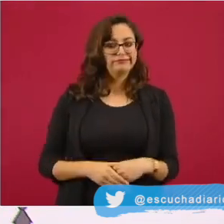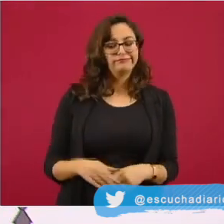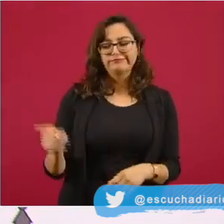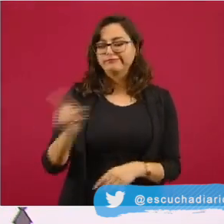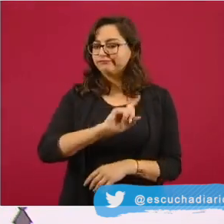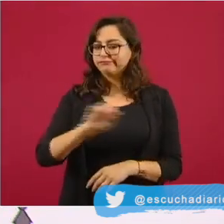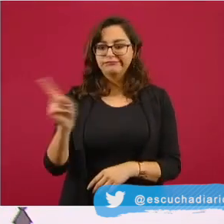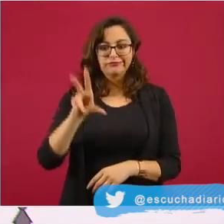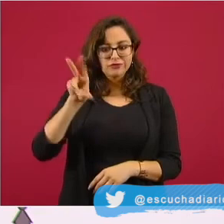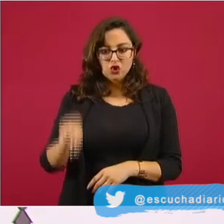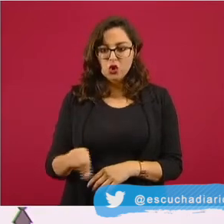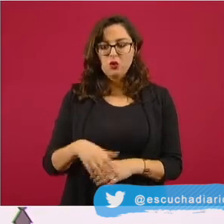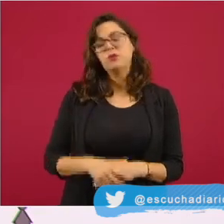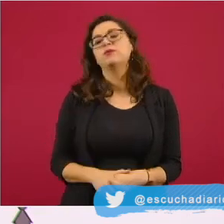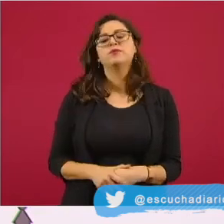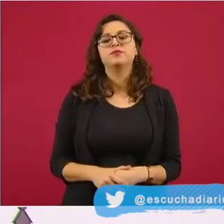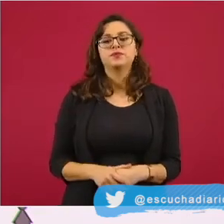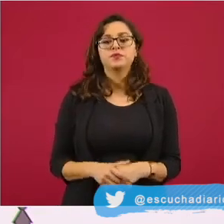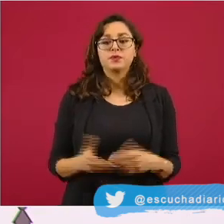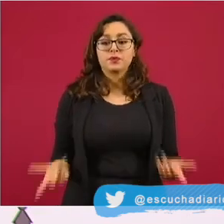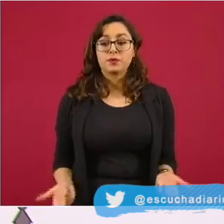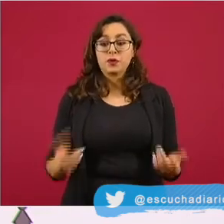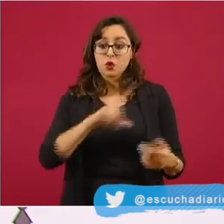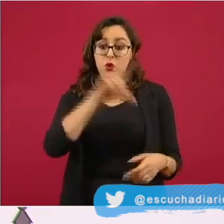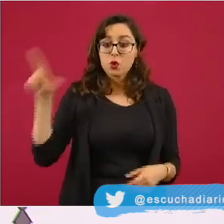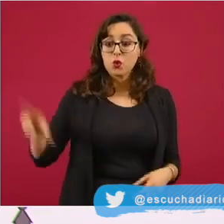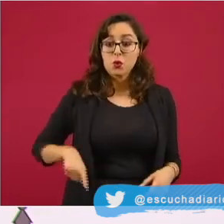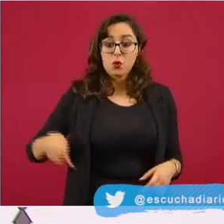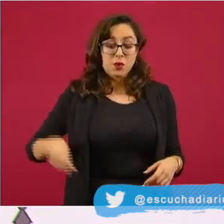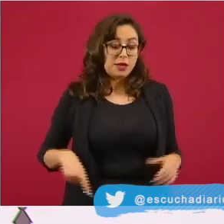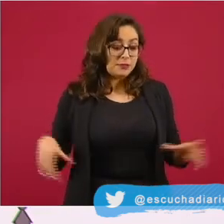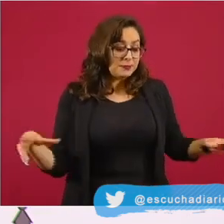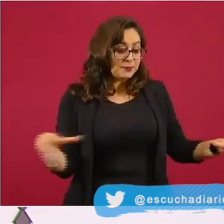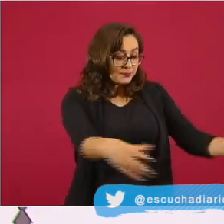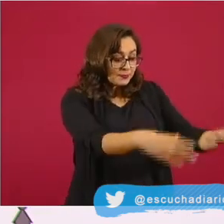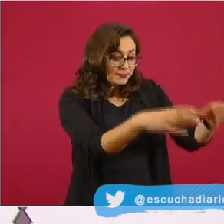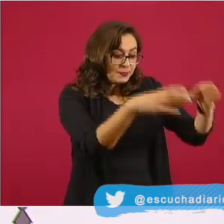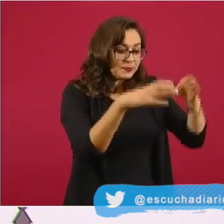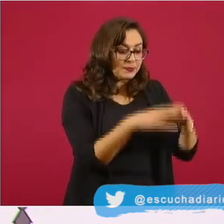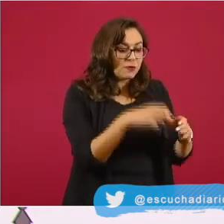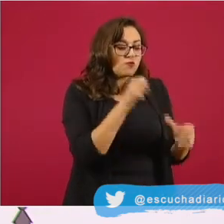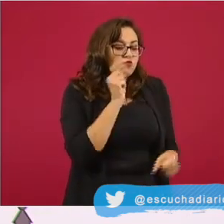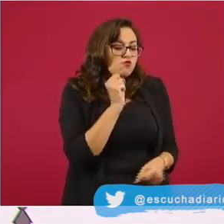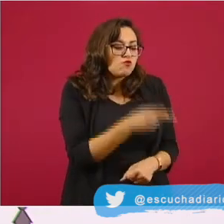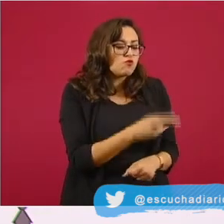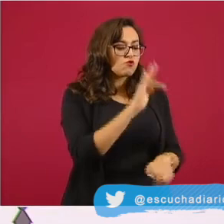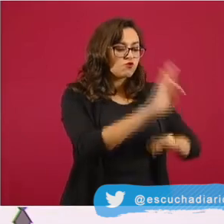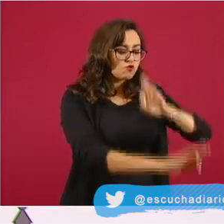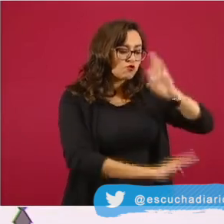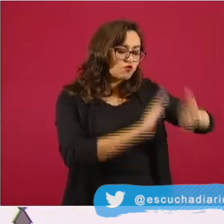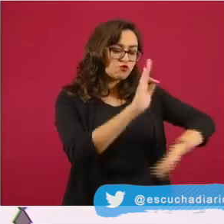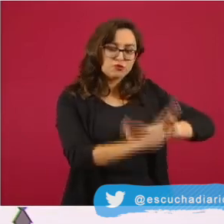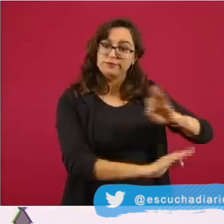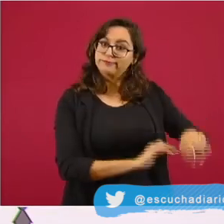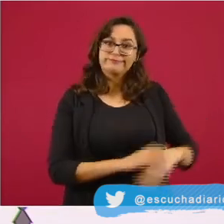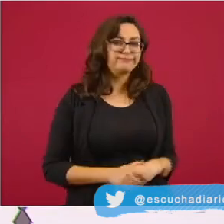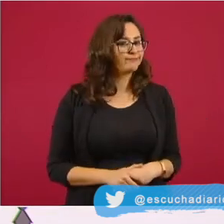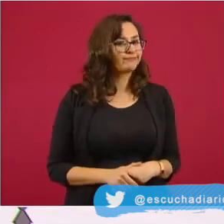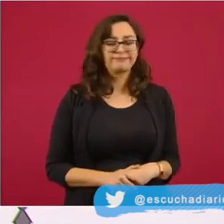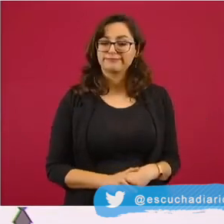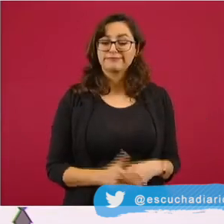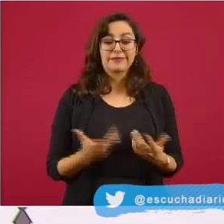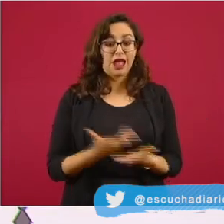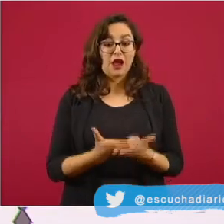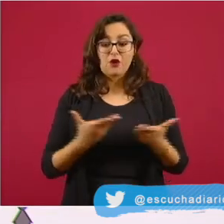a una minoría, sino a todos los mexicanos de todas las clases,